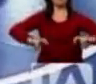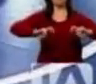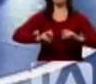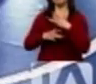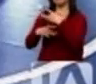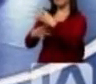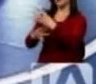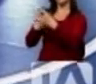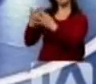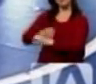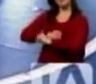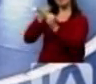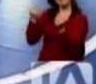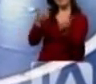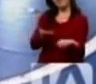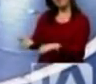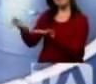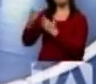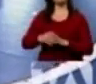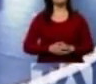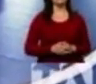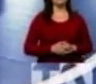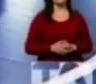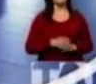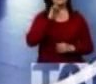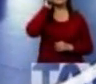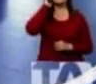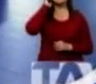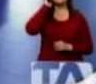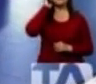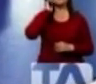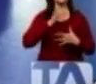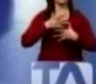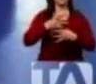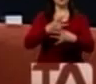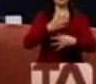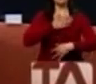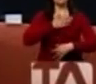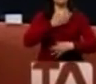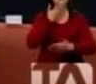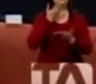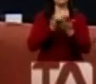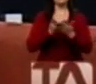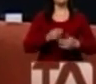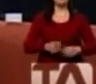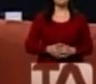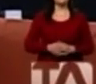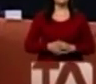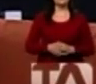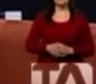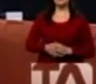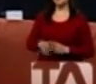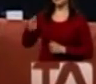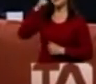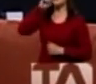tenerte esta mañana con nosotros. ¿Cómo estás? Hola, el gusto sin duda es mío. Muchísimas gracias. Estoy muy emocionada en este momento. Sí, se te dan las lágrimas